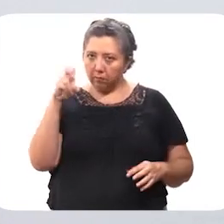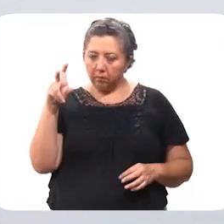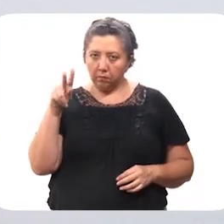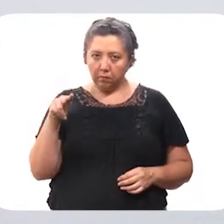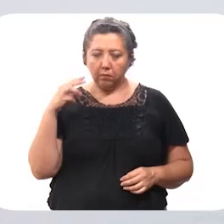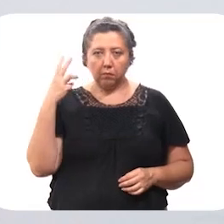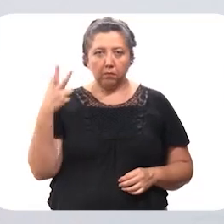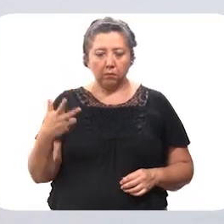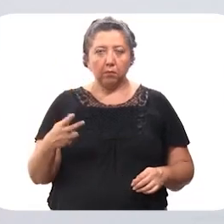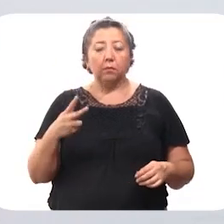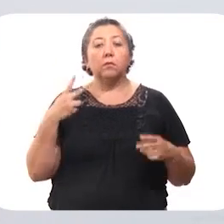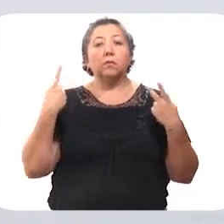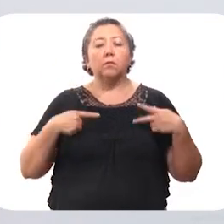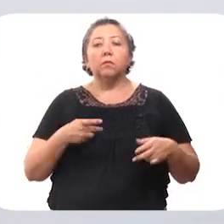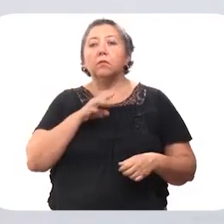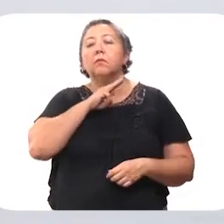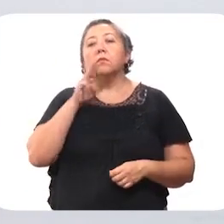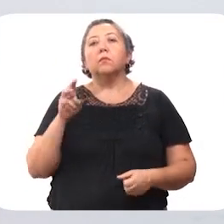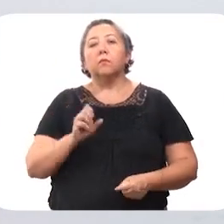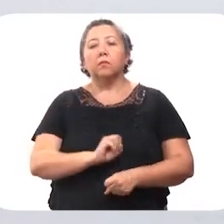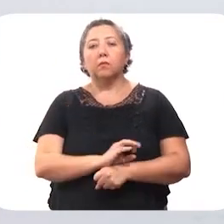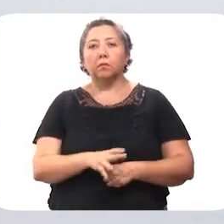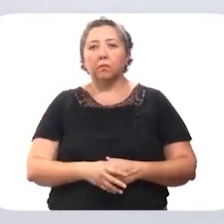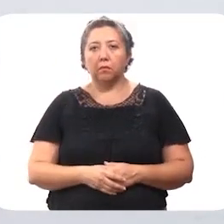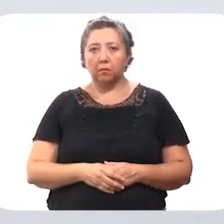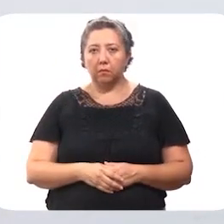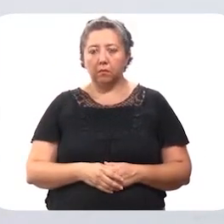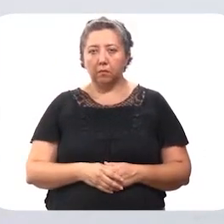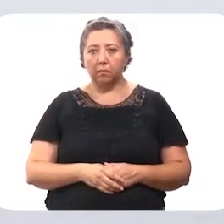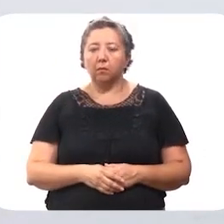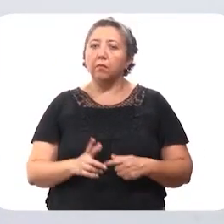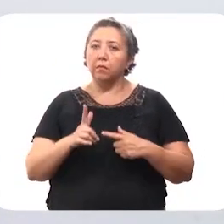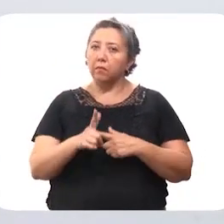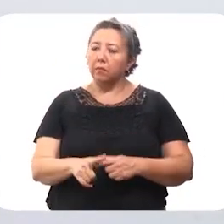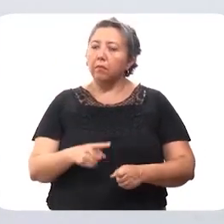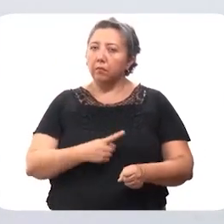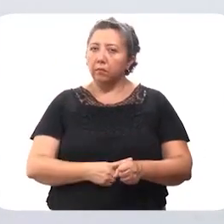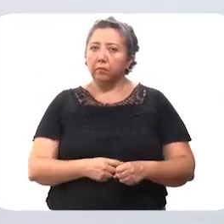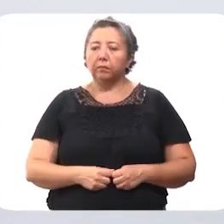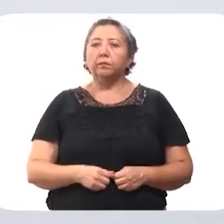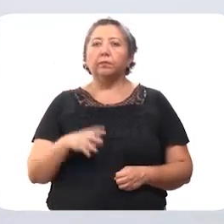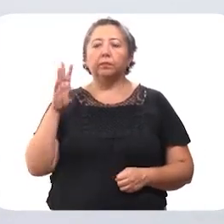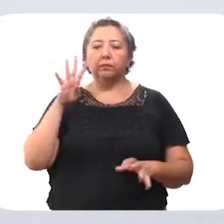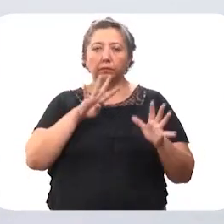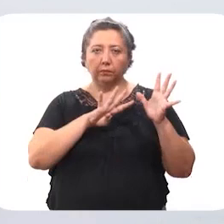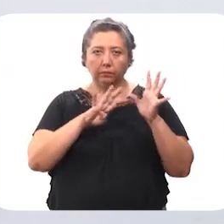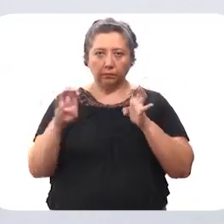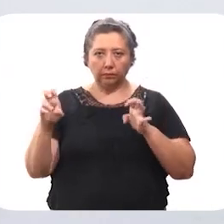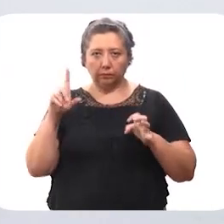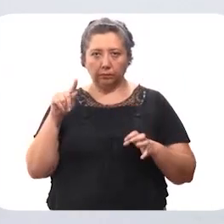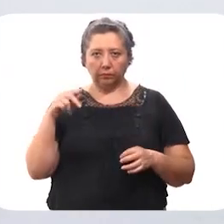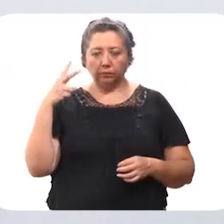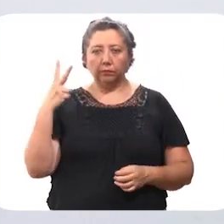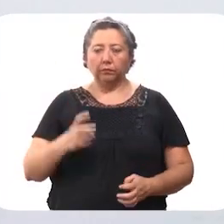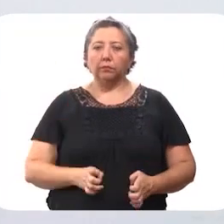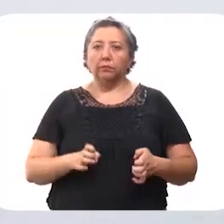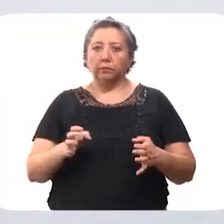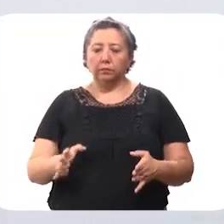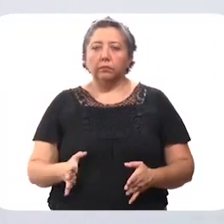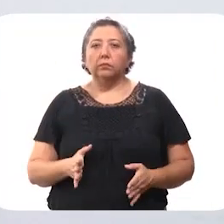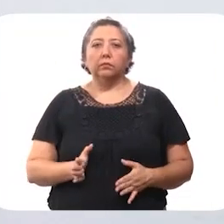6.282 las personas fallecidas a causa del coronavirus. De los casos activos, 972 están